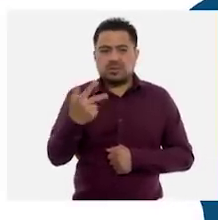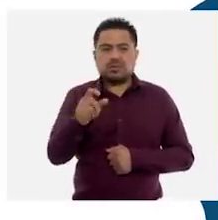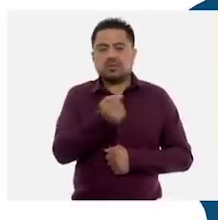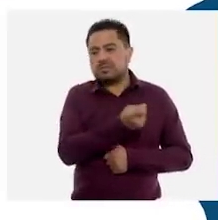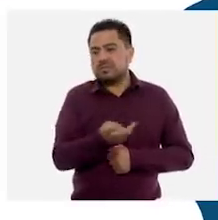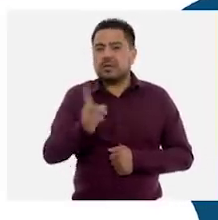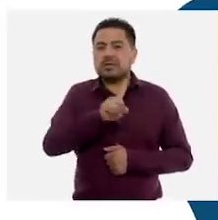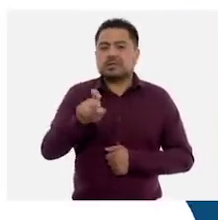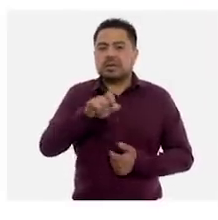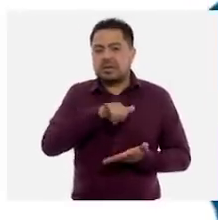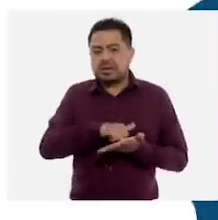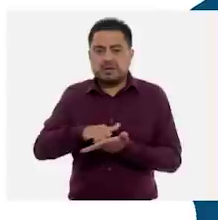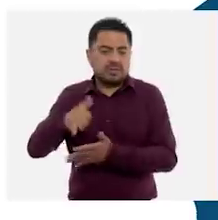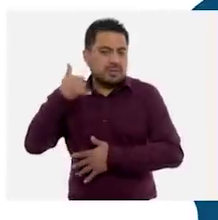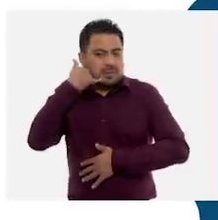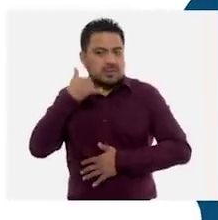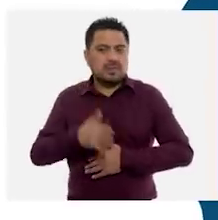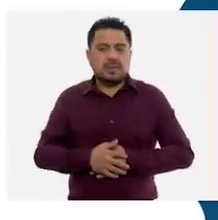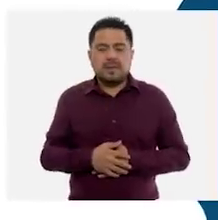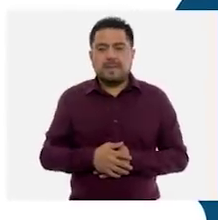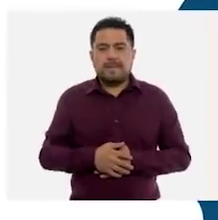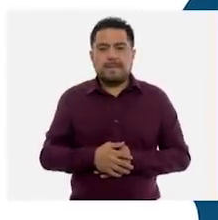5541-720413 con 100 líneas.